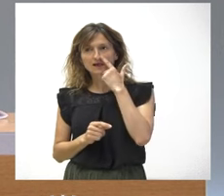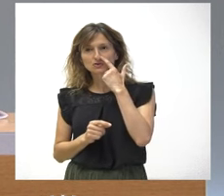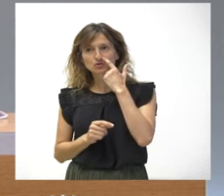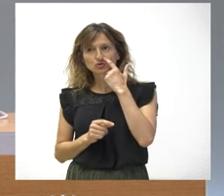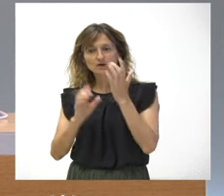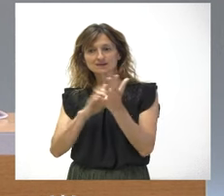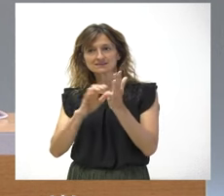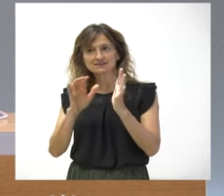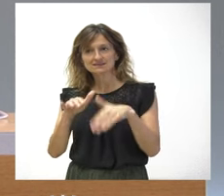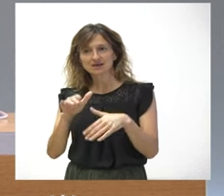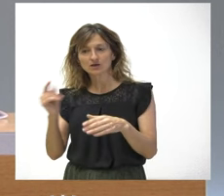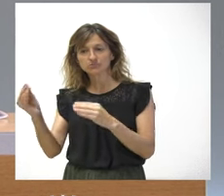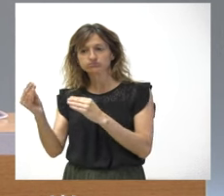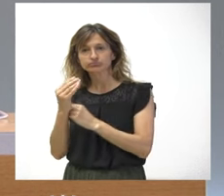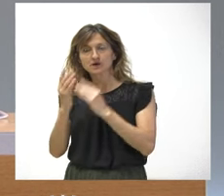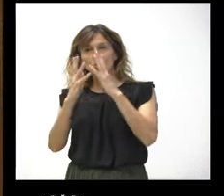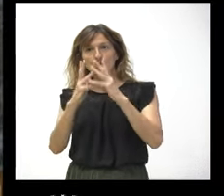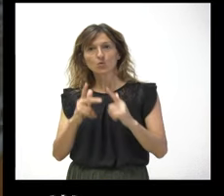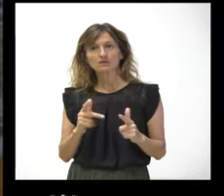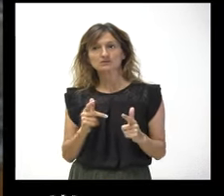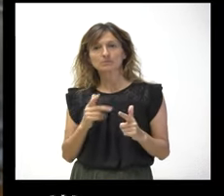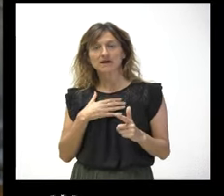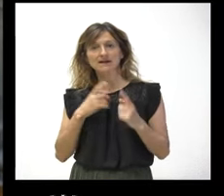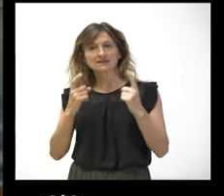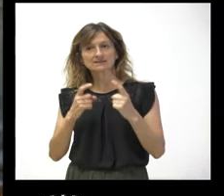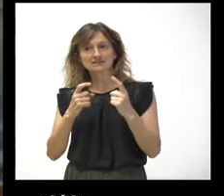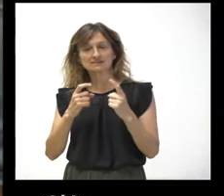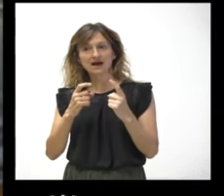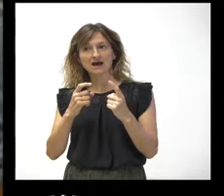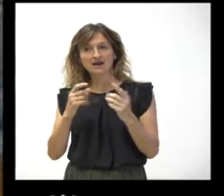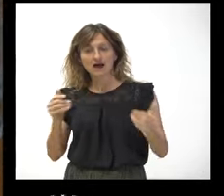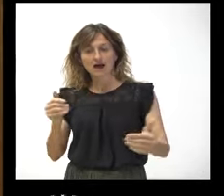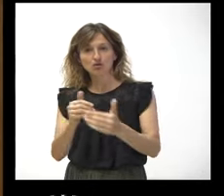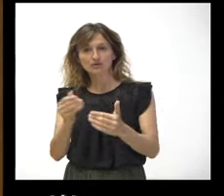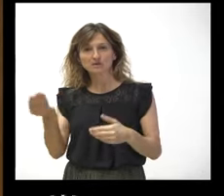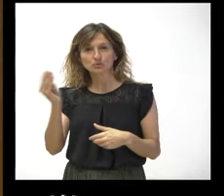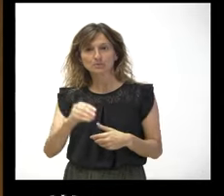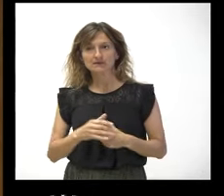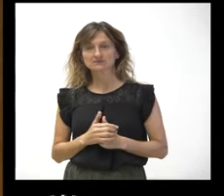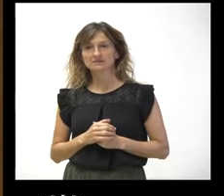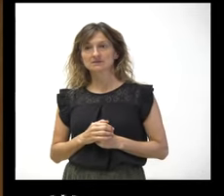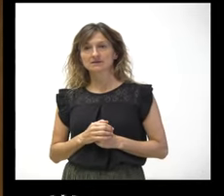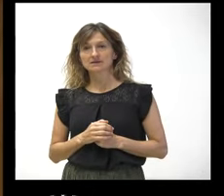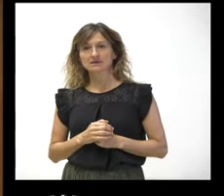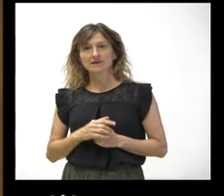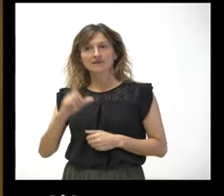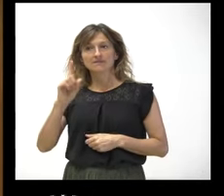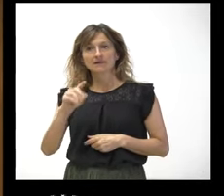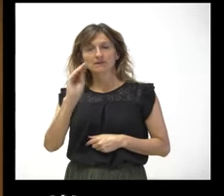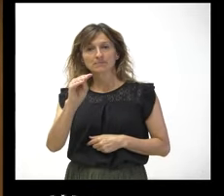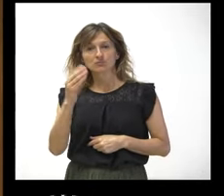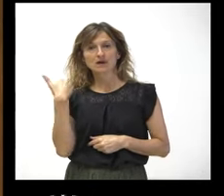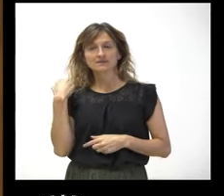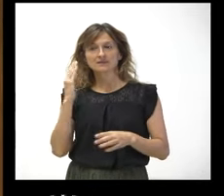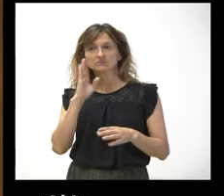Castilla y León para para poder eh ampliar ese sistema de acogimiento de menores y quería preguntarle eh También insistir en lo de antes si nos